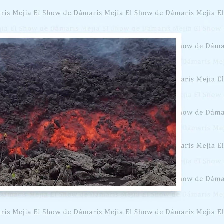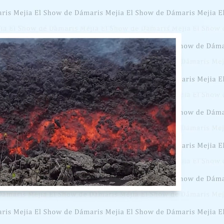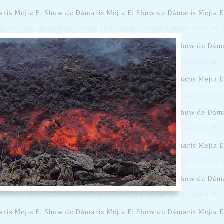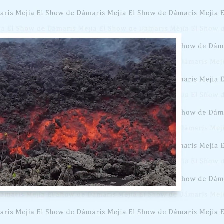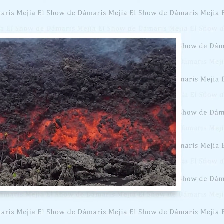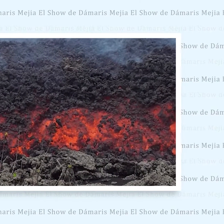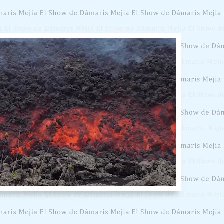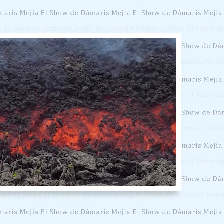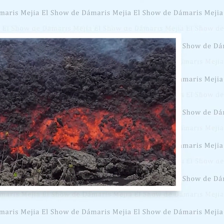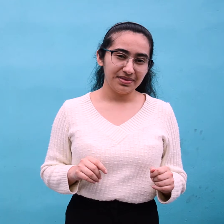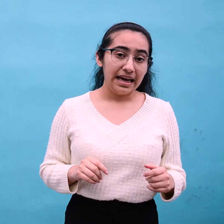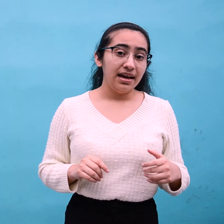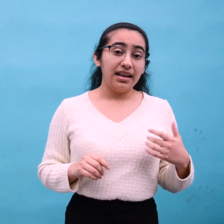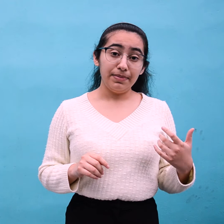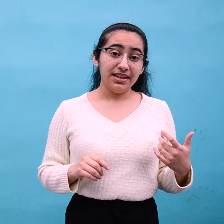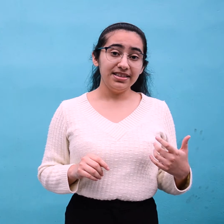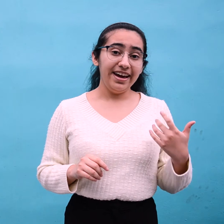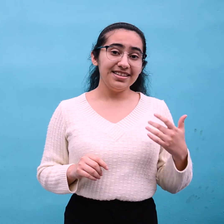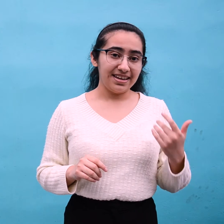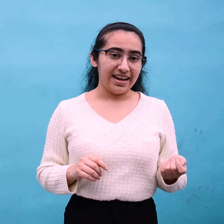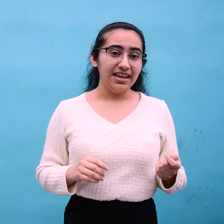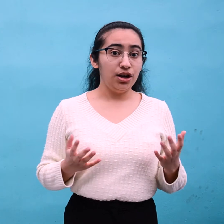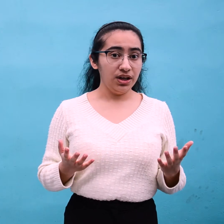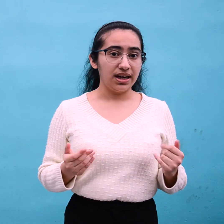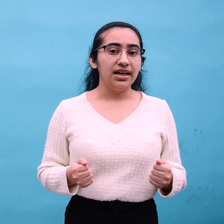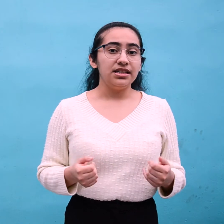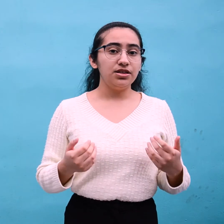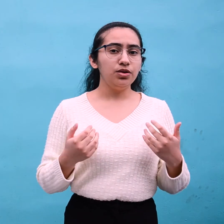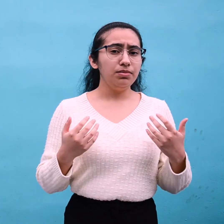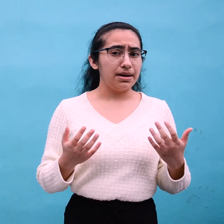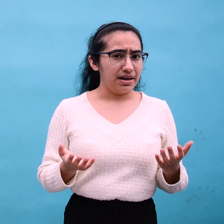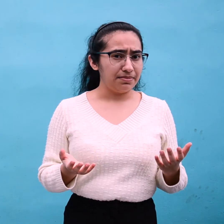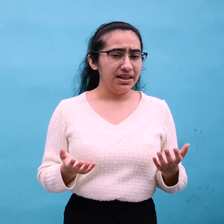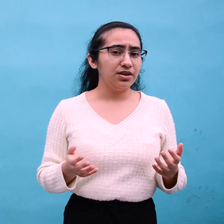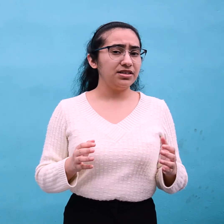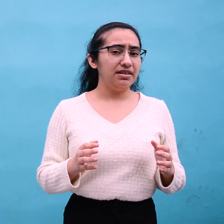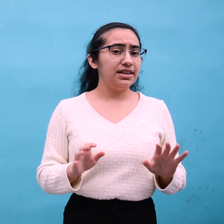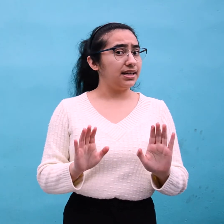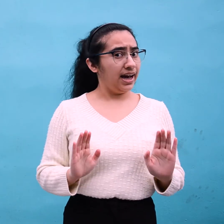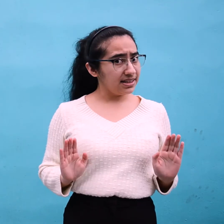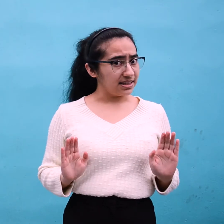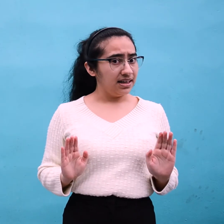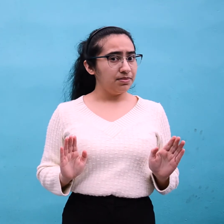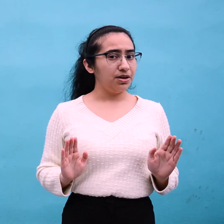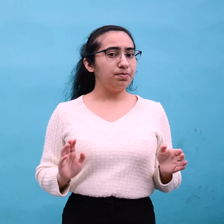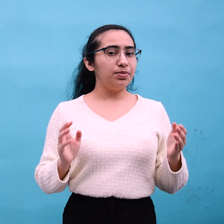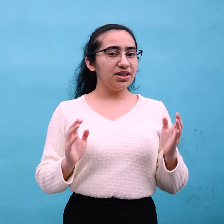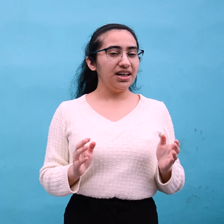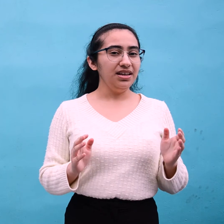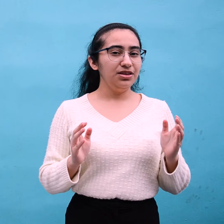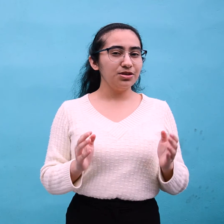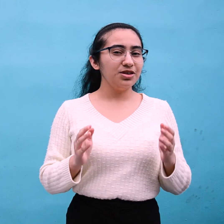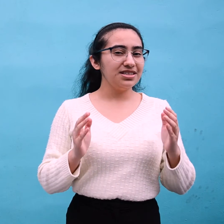a la zona afectada recientemente la advertencia es clara y lógica si uno mira más más lo razonable es alejarse pero